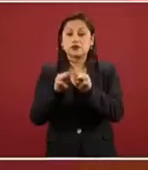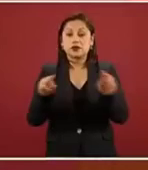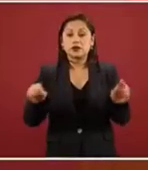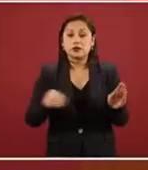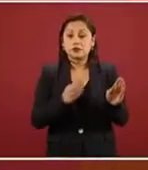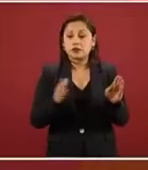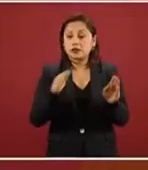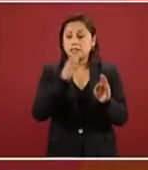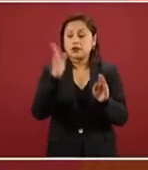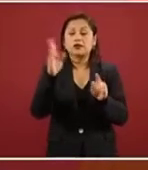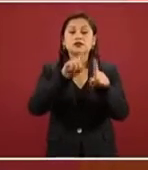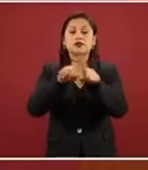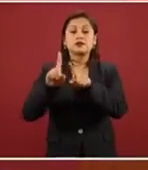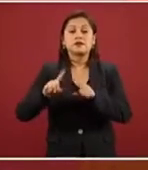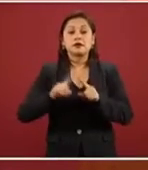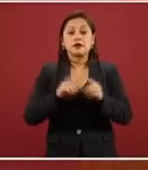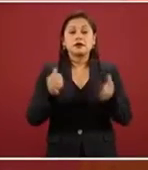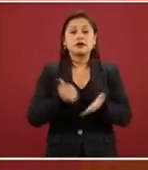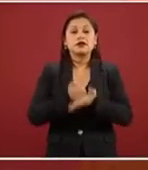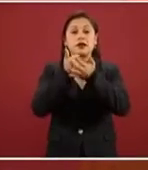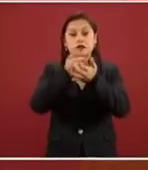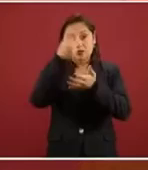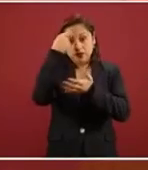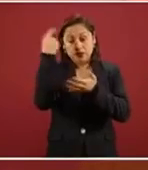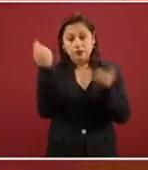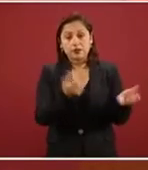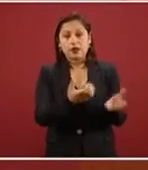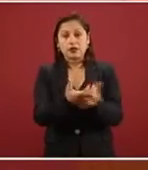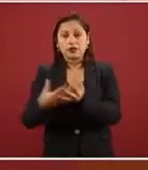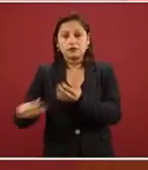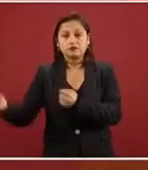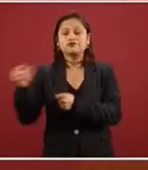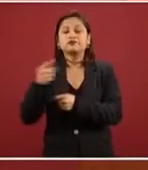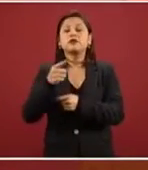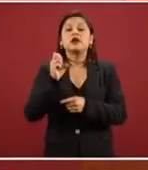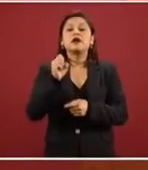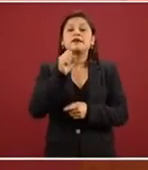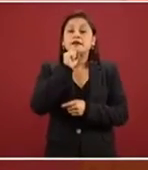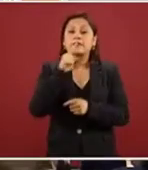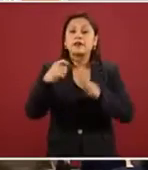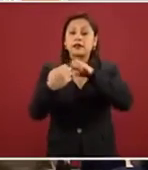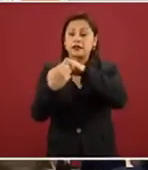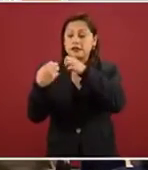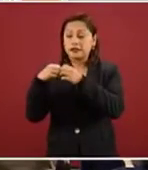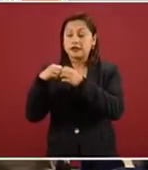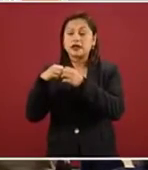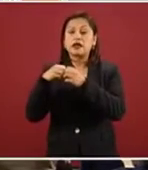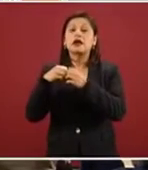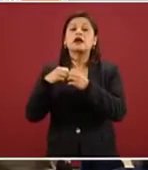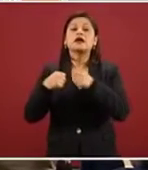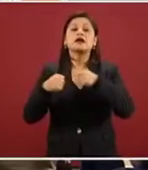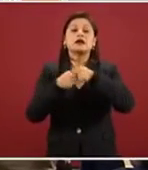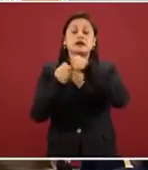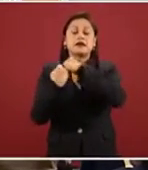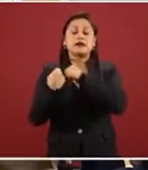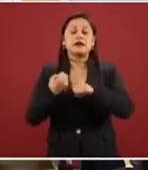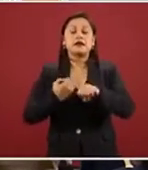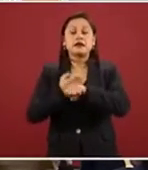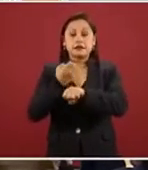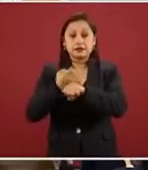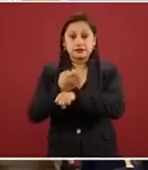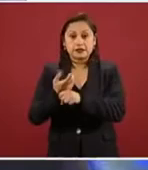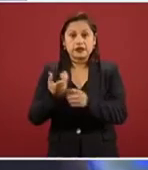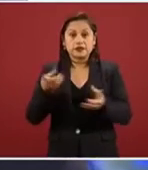de evacuación, una agenda particular con cada uno de los estados que compartimos el volcán Popocatépetl. En materia